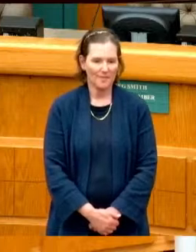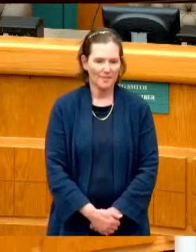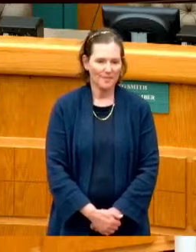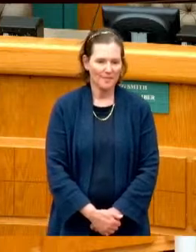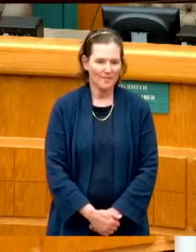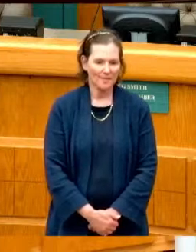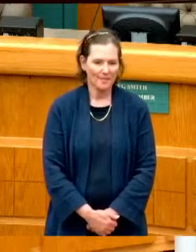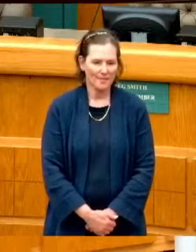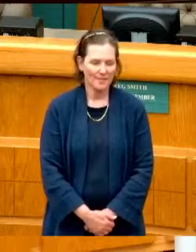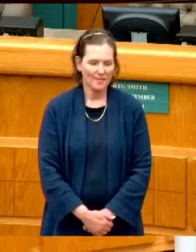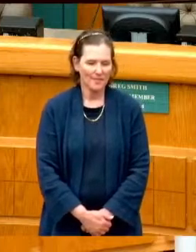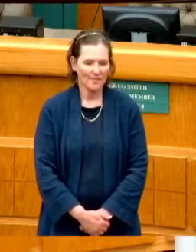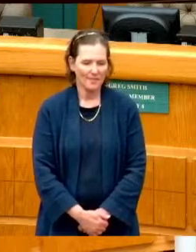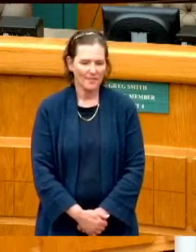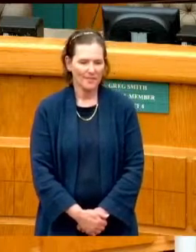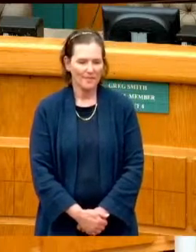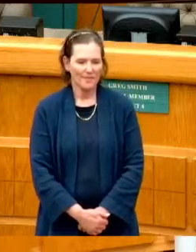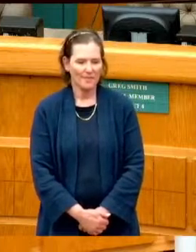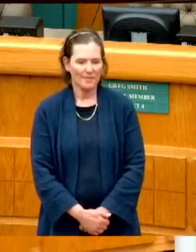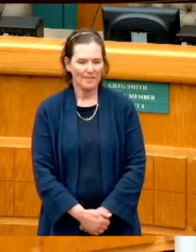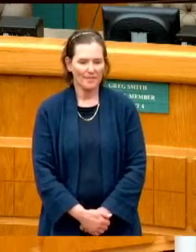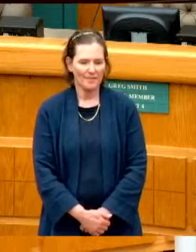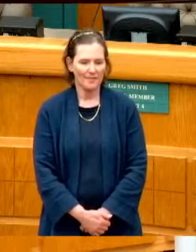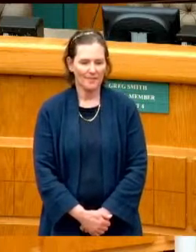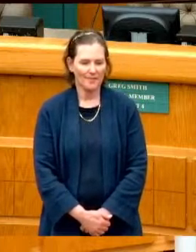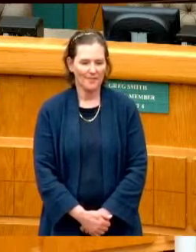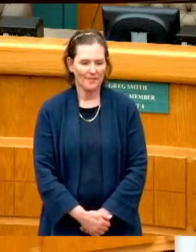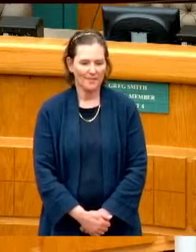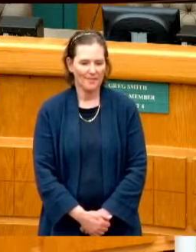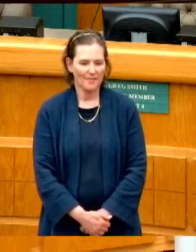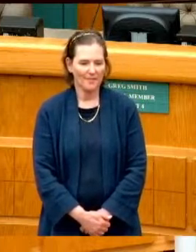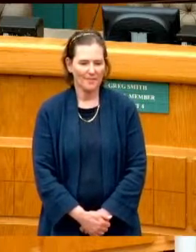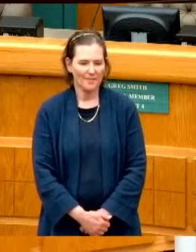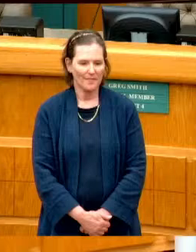361-561-1101. Otra información importante es que las Olimpiadas Especiales de